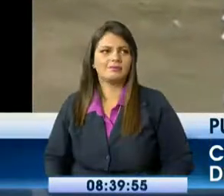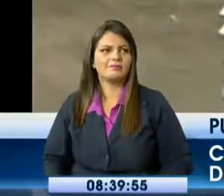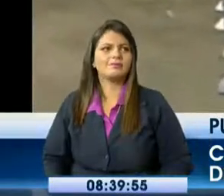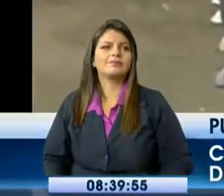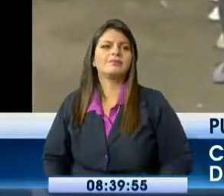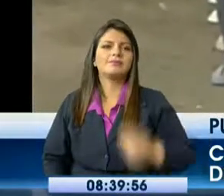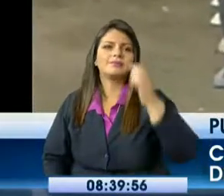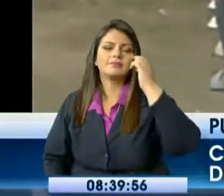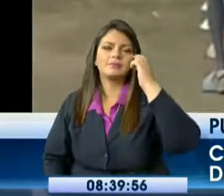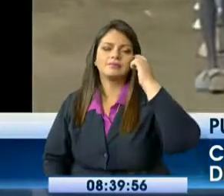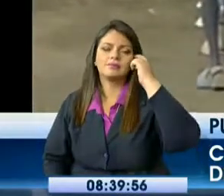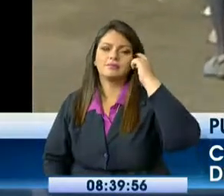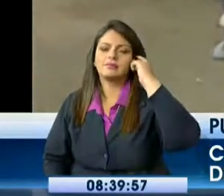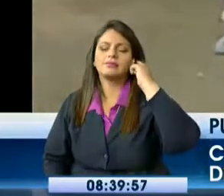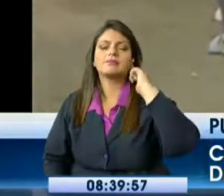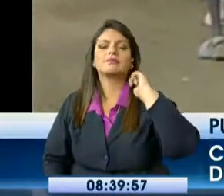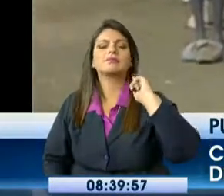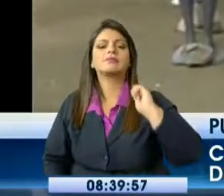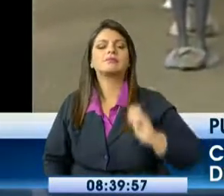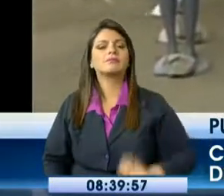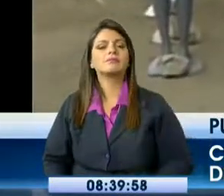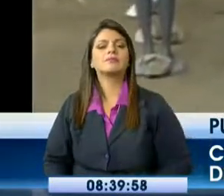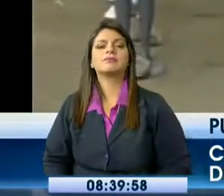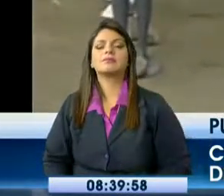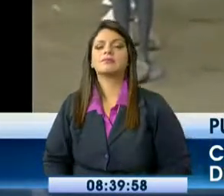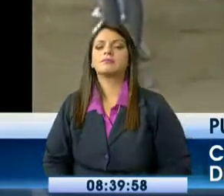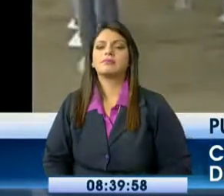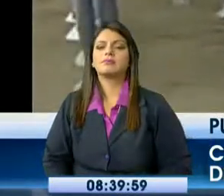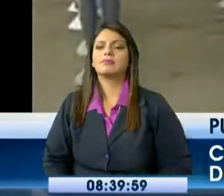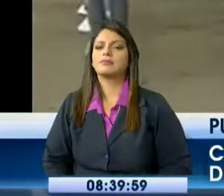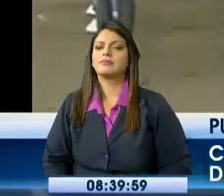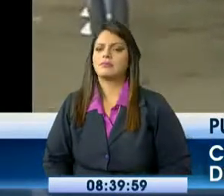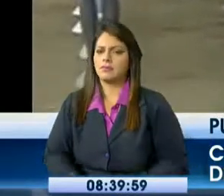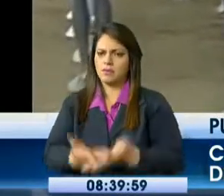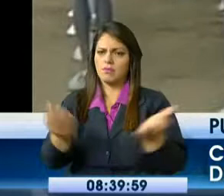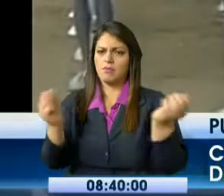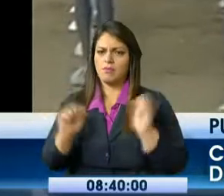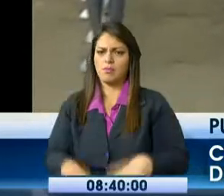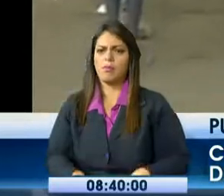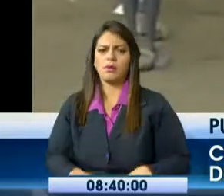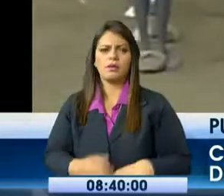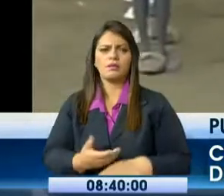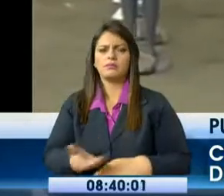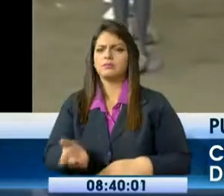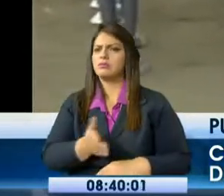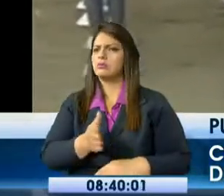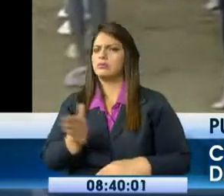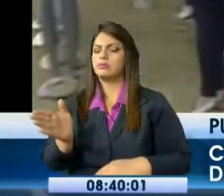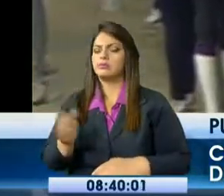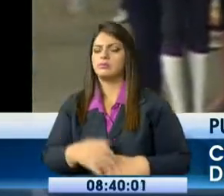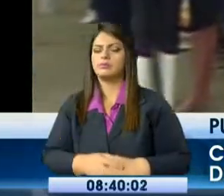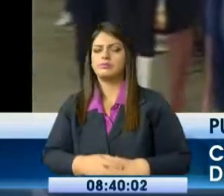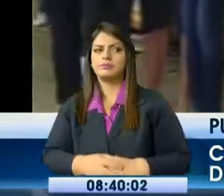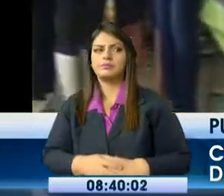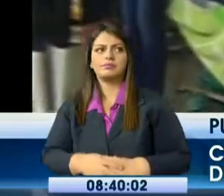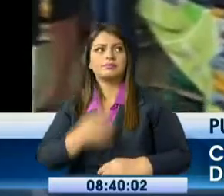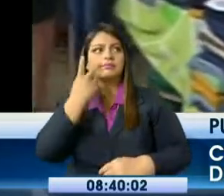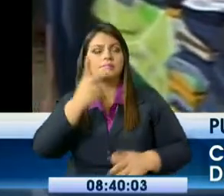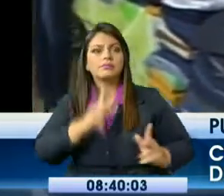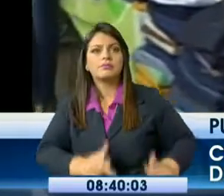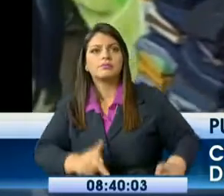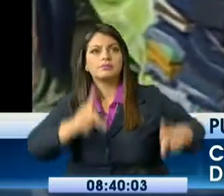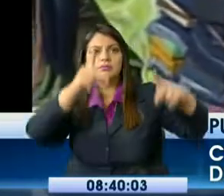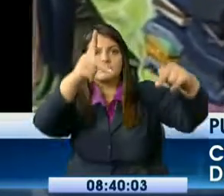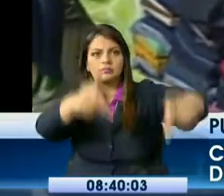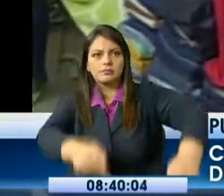atención en la Semana de la Seguridad Vial. Ustedes pueden acudir en el tema del puente. Nosotros tenemos puesto muros de contención, hemos